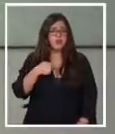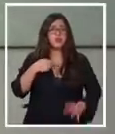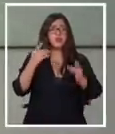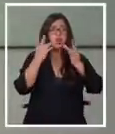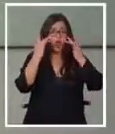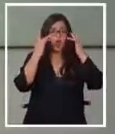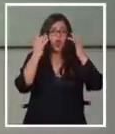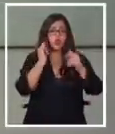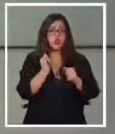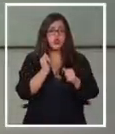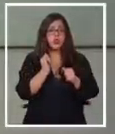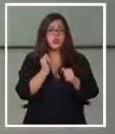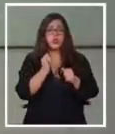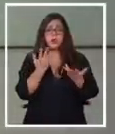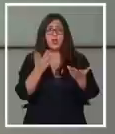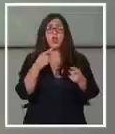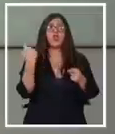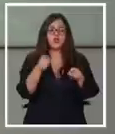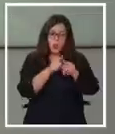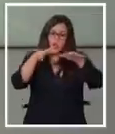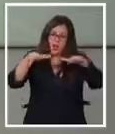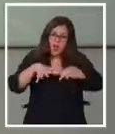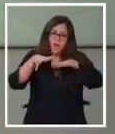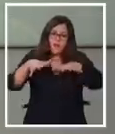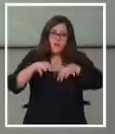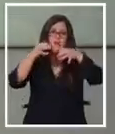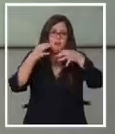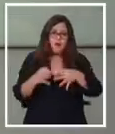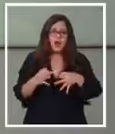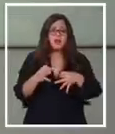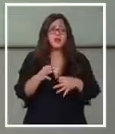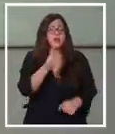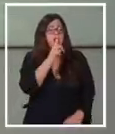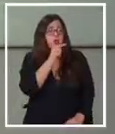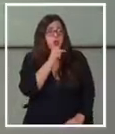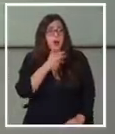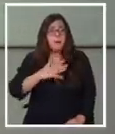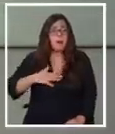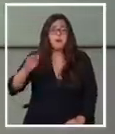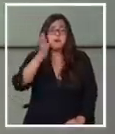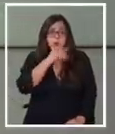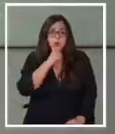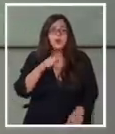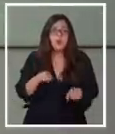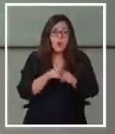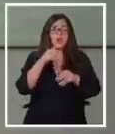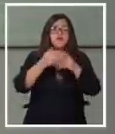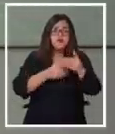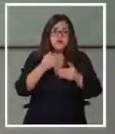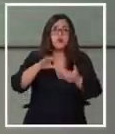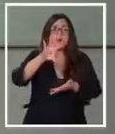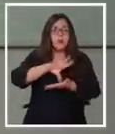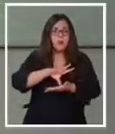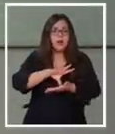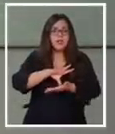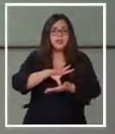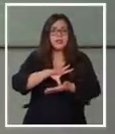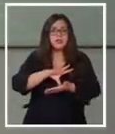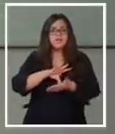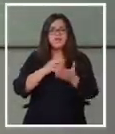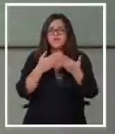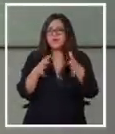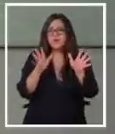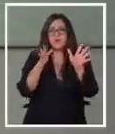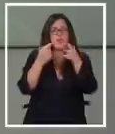porque estamos dando lo mejor de nosotros y no tengo ninguna duda de que vamos a salir adelante como país más allá de las